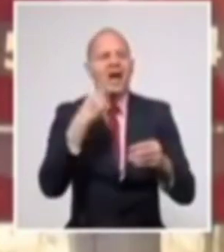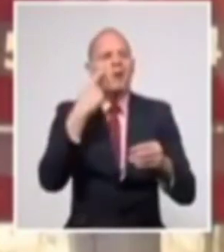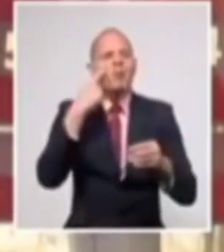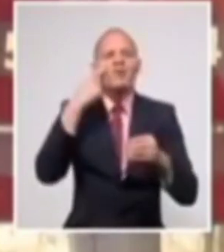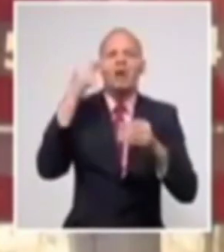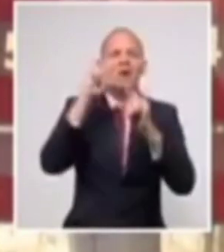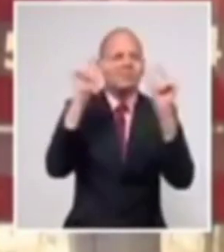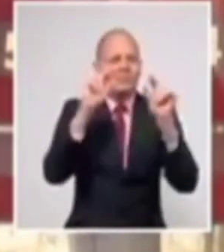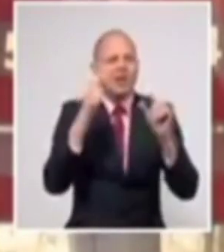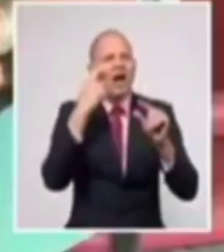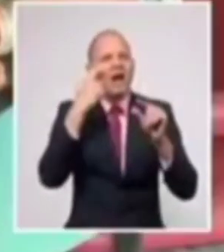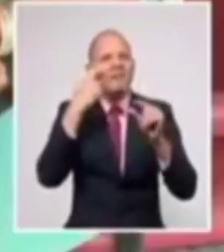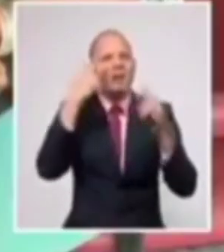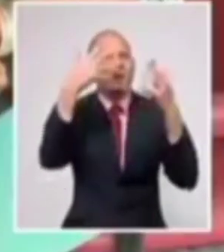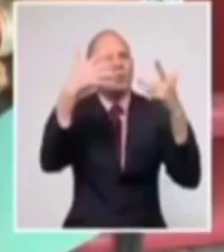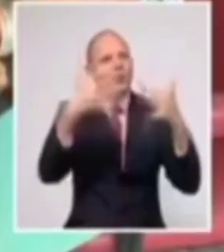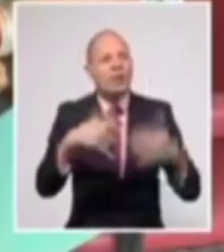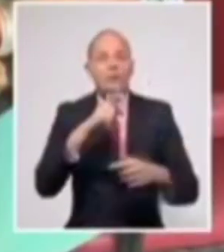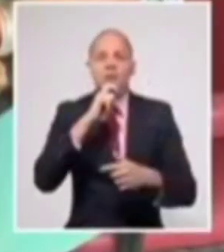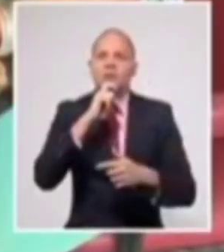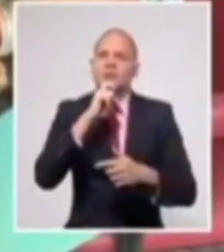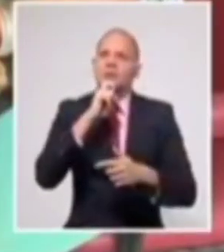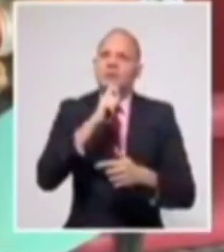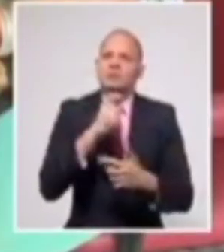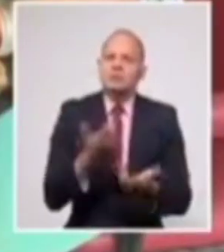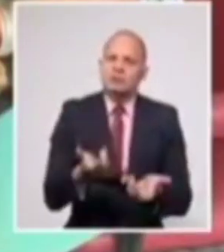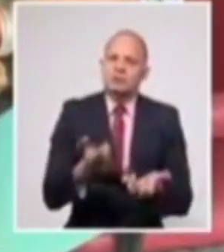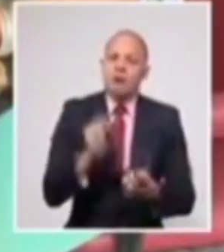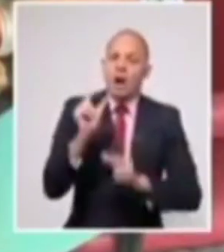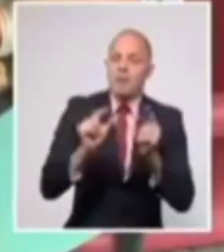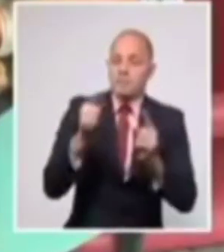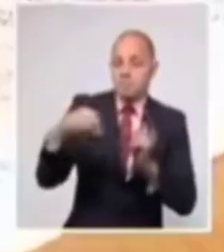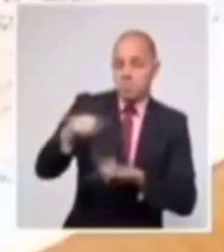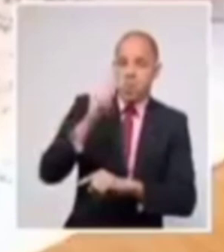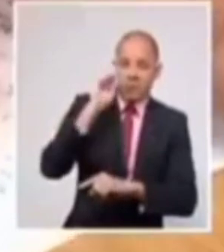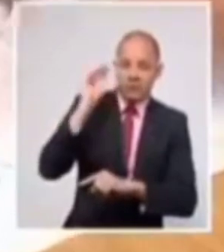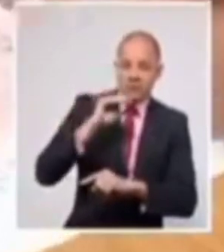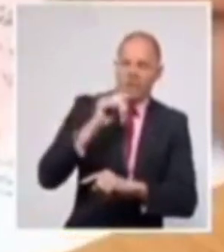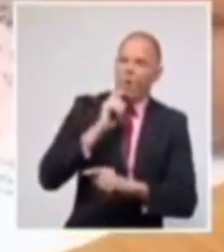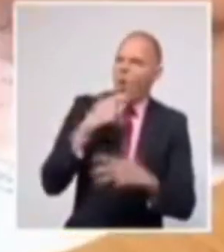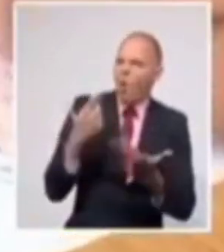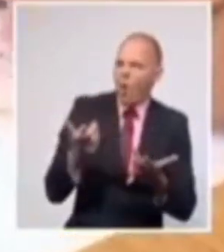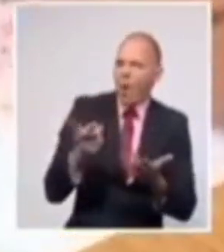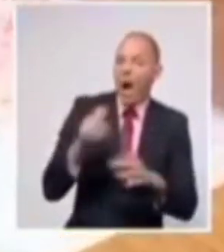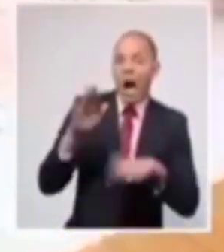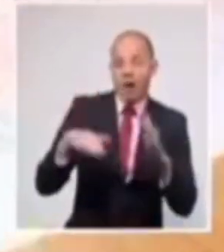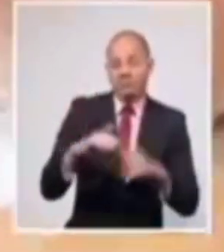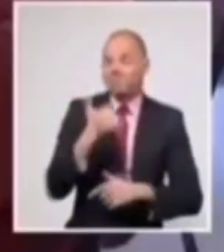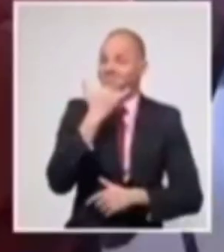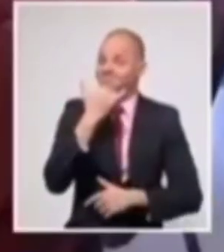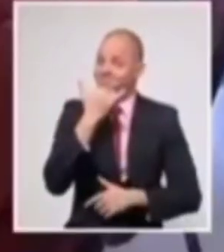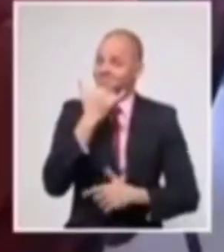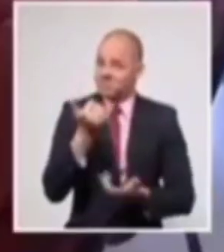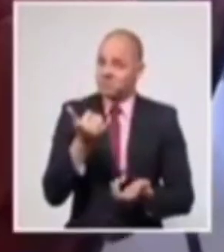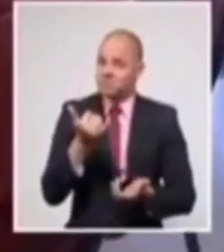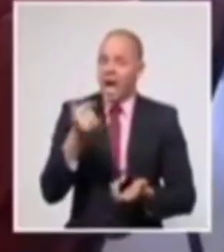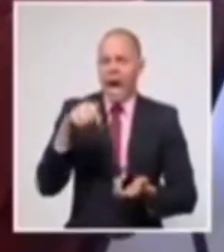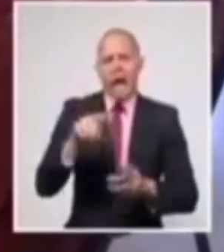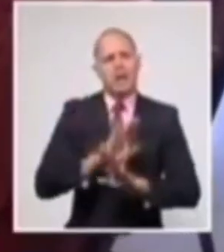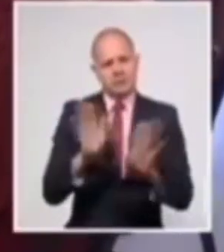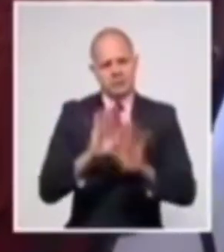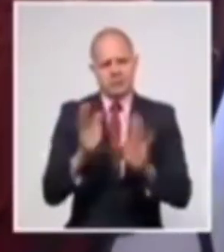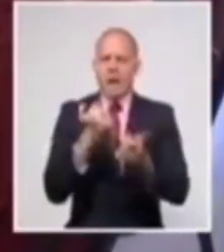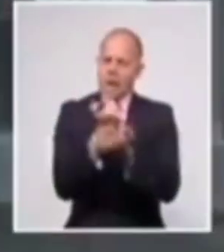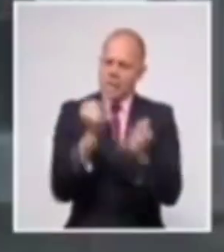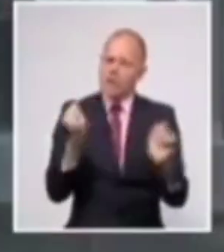esto genera distorsiones en el sector empresarial y en la forma en que la población interactúa con él lo cual se ha corregido con la posibilidad de usar